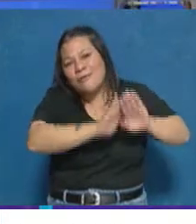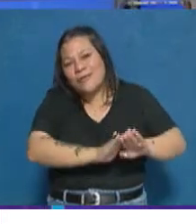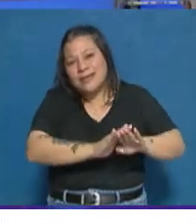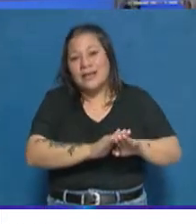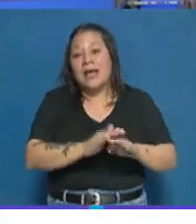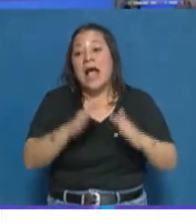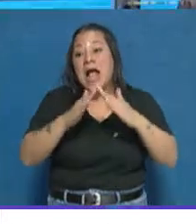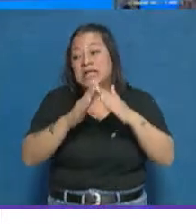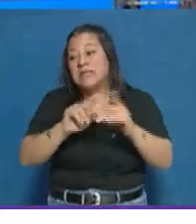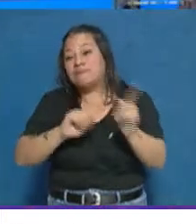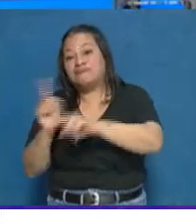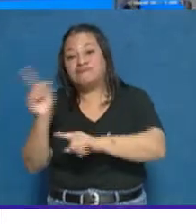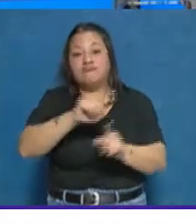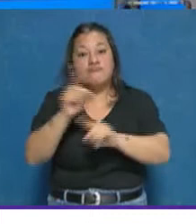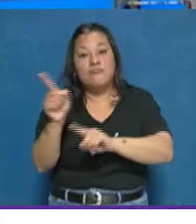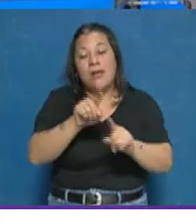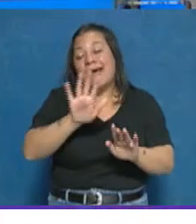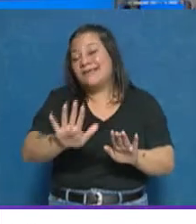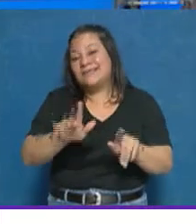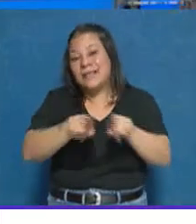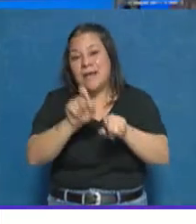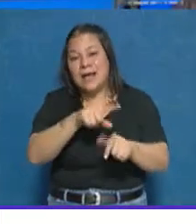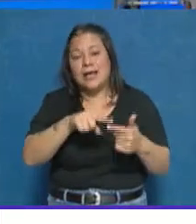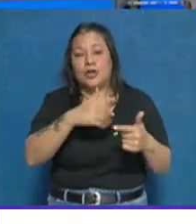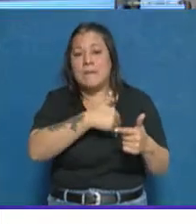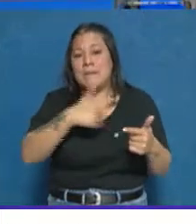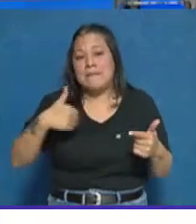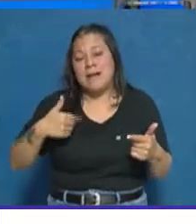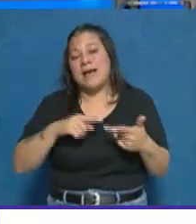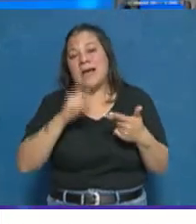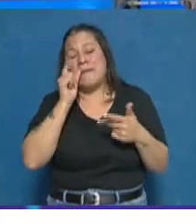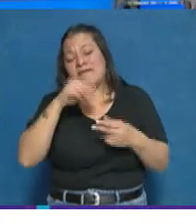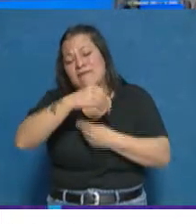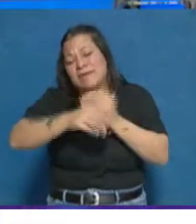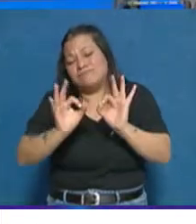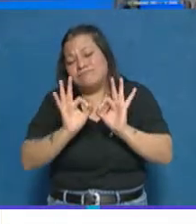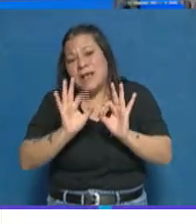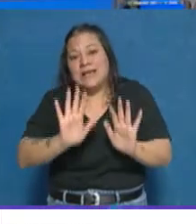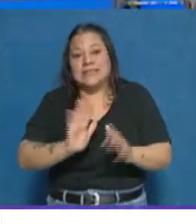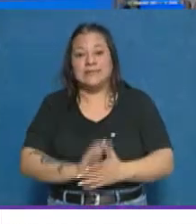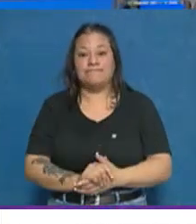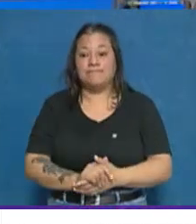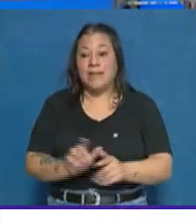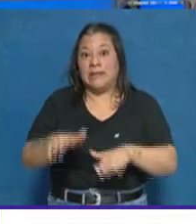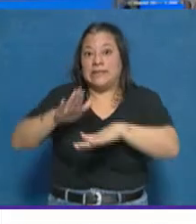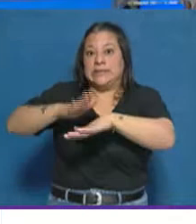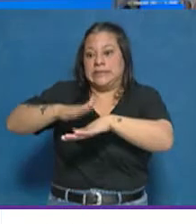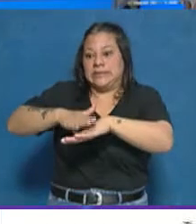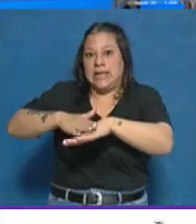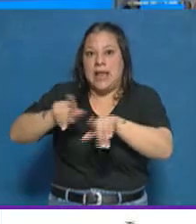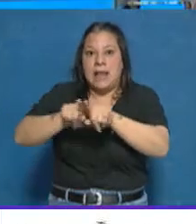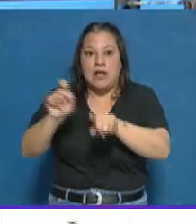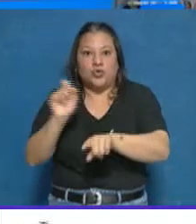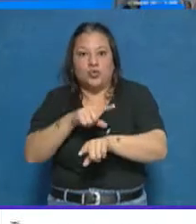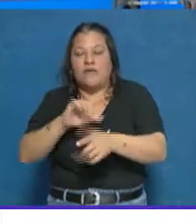hasta su casa y vuelve, y así está Nicolás, claro, su mamá, y su papá y toda su familia, Dani. Y ¿no? Que además sí, ha comprometido con esta, digamos,